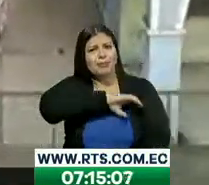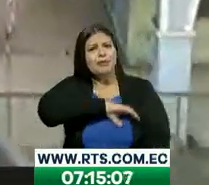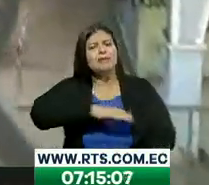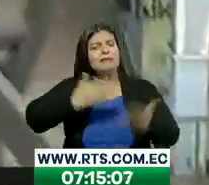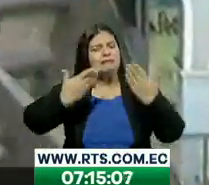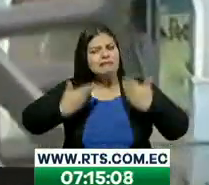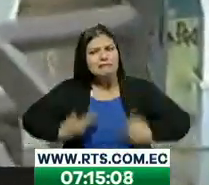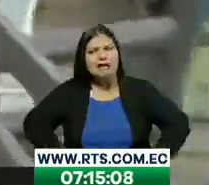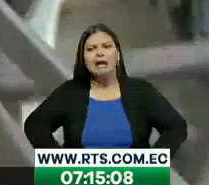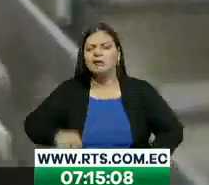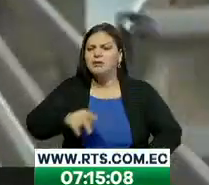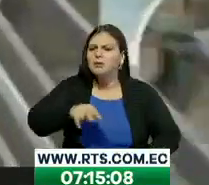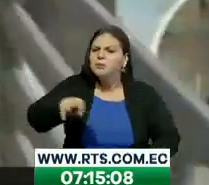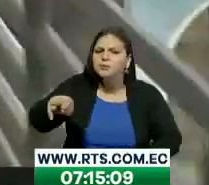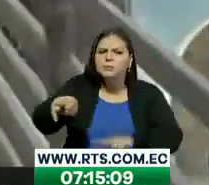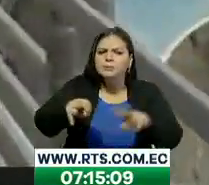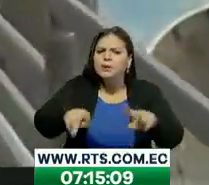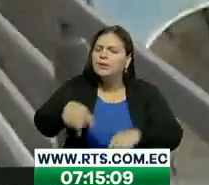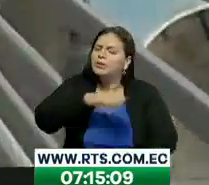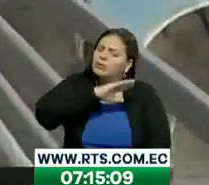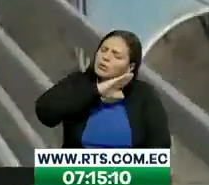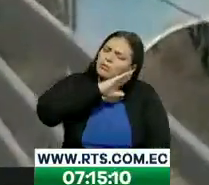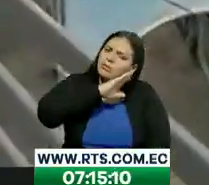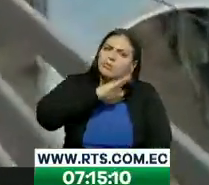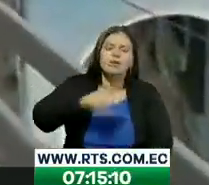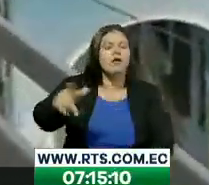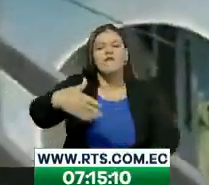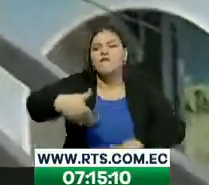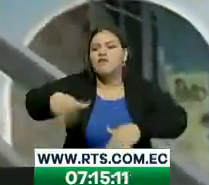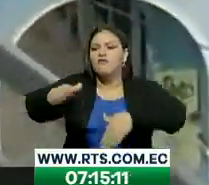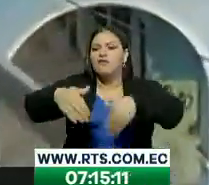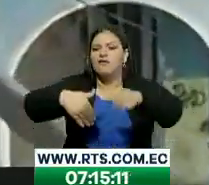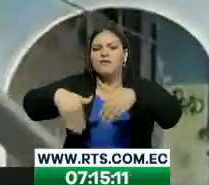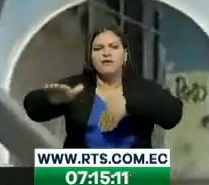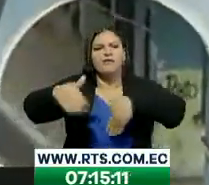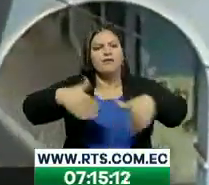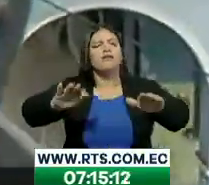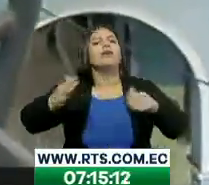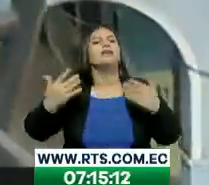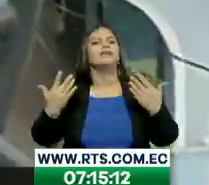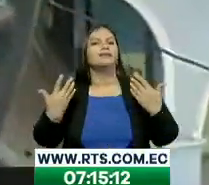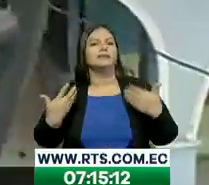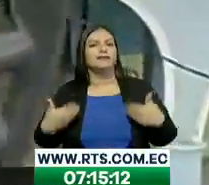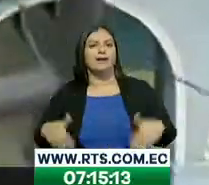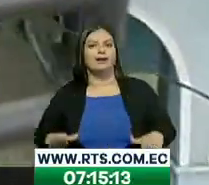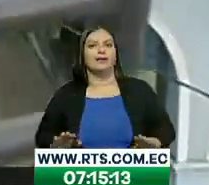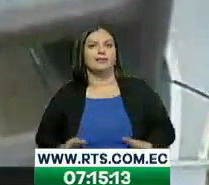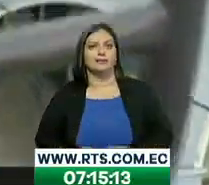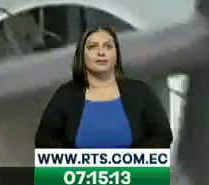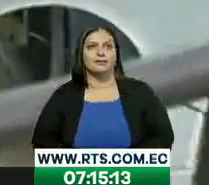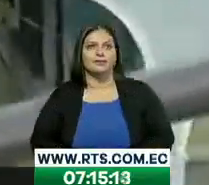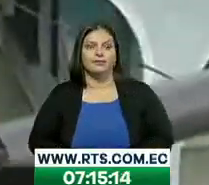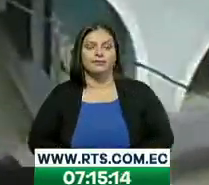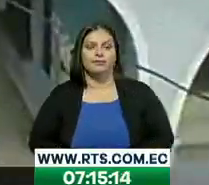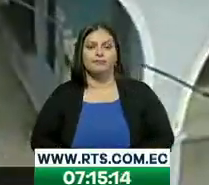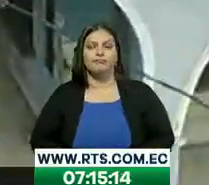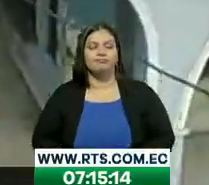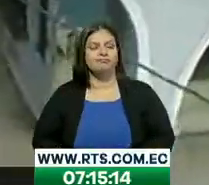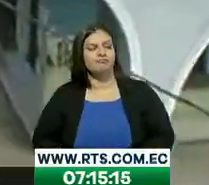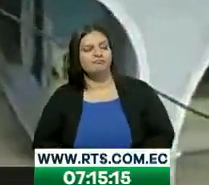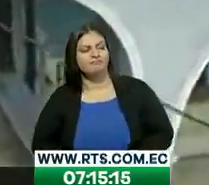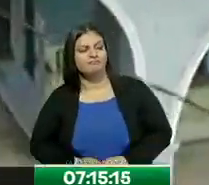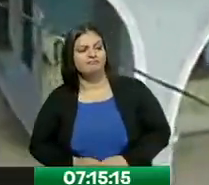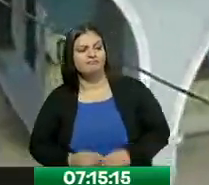desalojó a varias personas que permanecían en este sitio. Efectivamente, estas personas se retiraron,